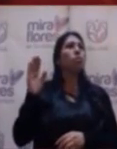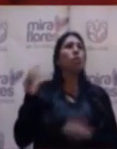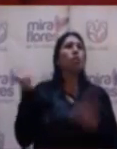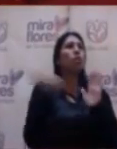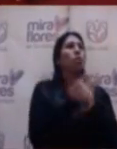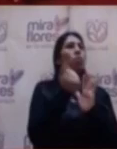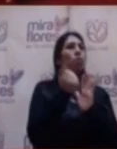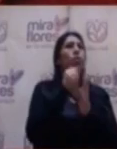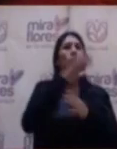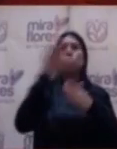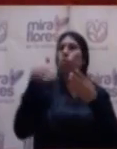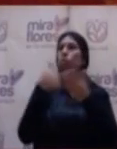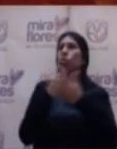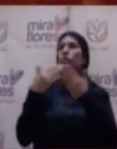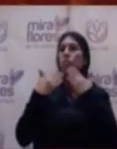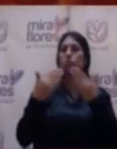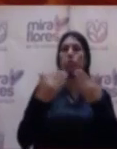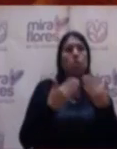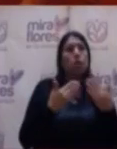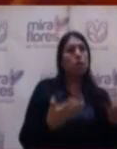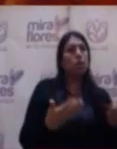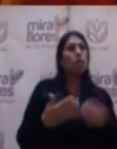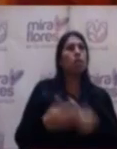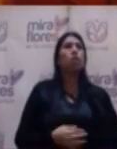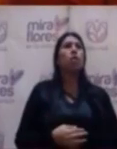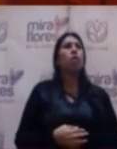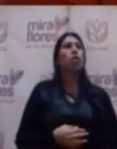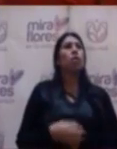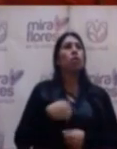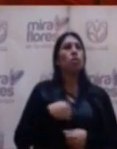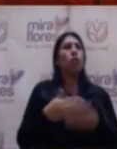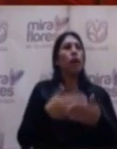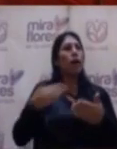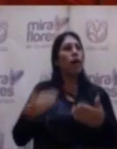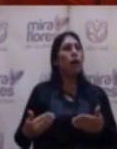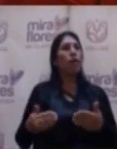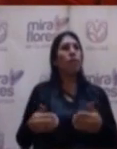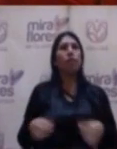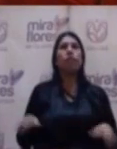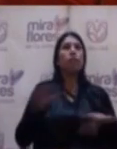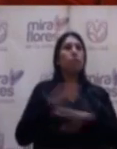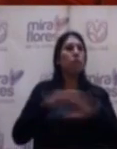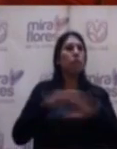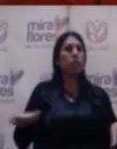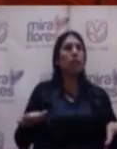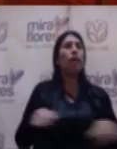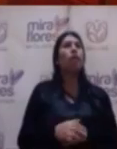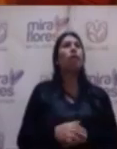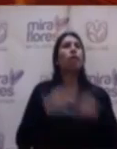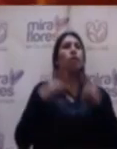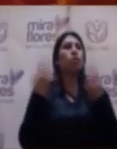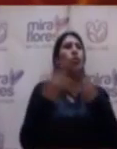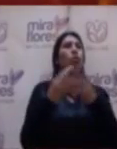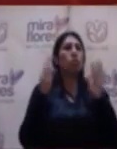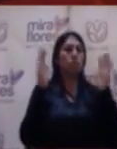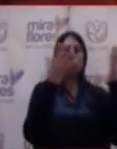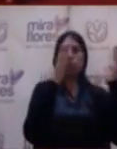por unanimidad. Muchísimas gracias. Voy a, antes de cerrar la sesión, a pedir un aplauso para el señor teniente alcalde.